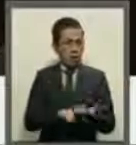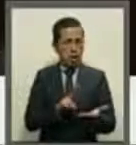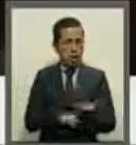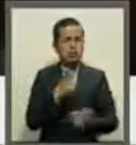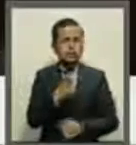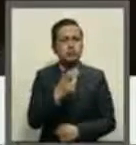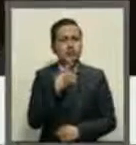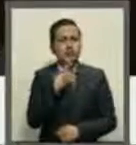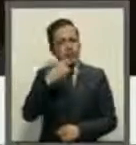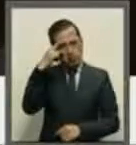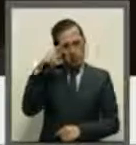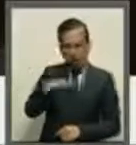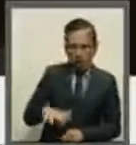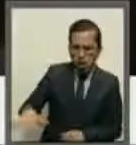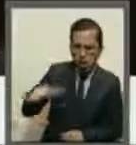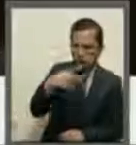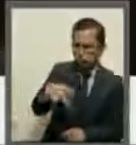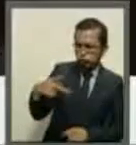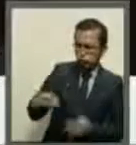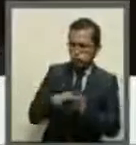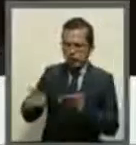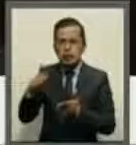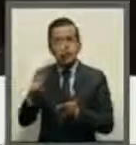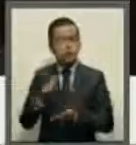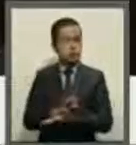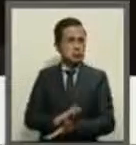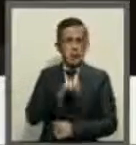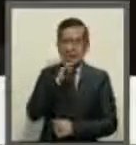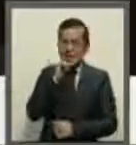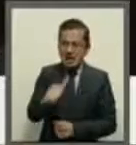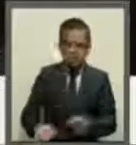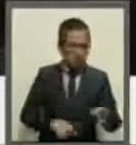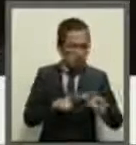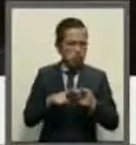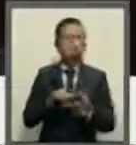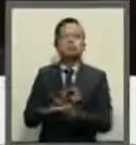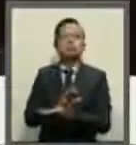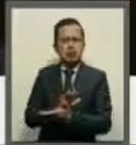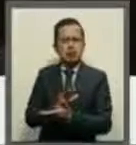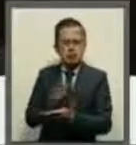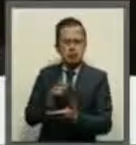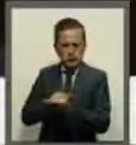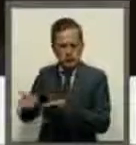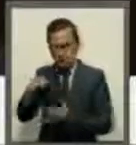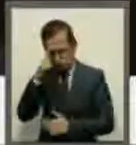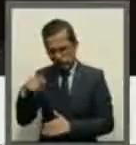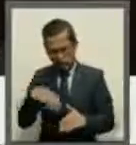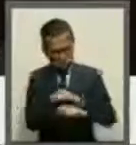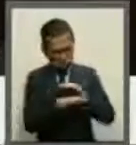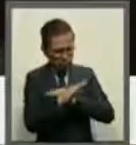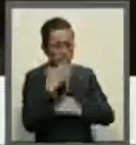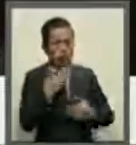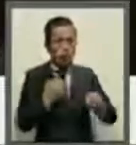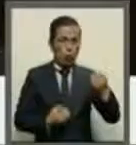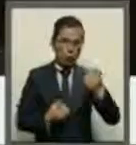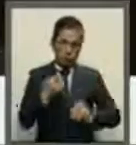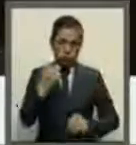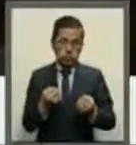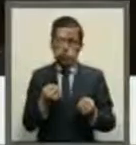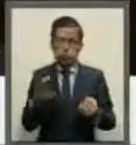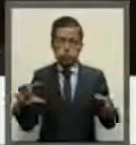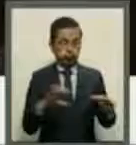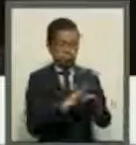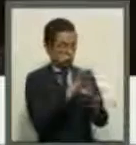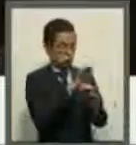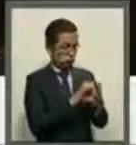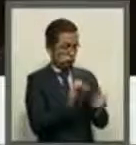no discriminación y acceso a la justicia, de conformidad con la Constitución Política de los Estados Unidos Mexicanos